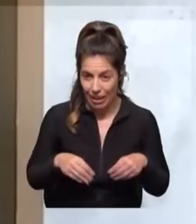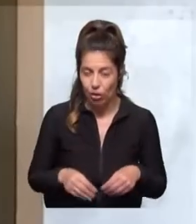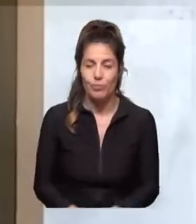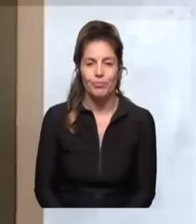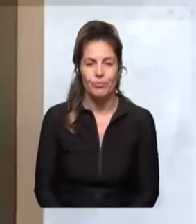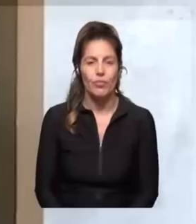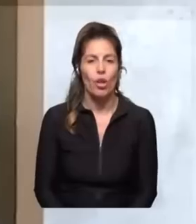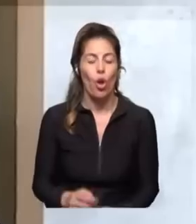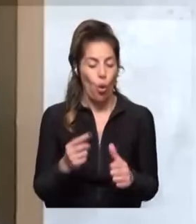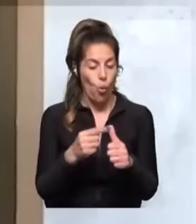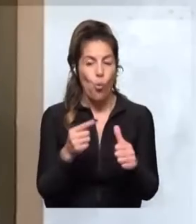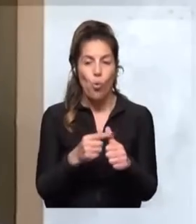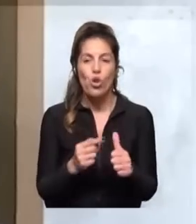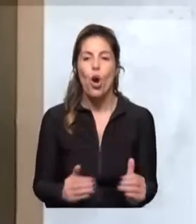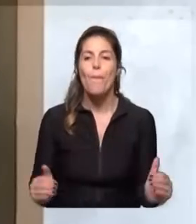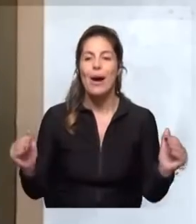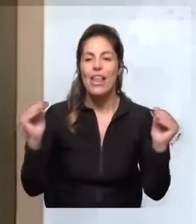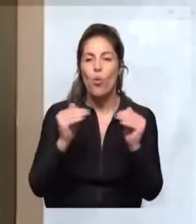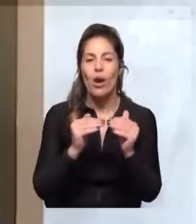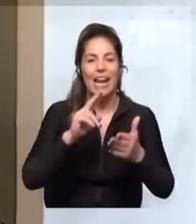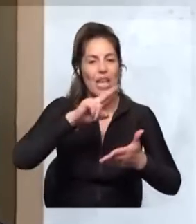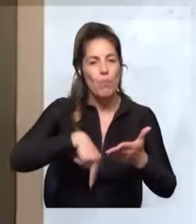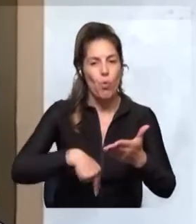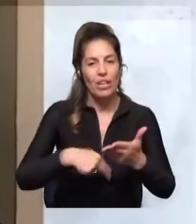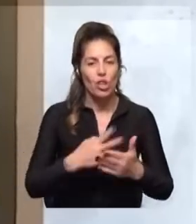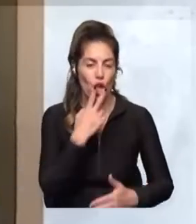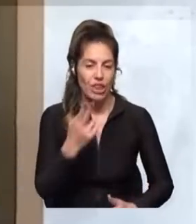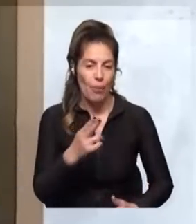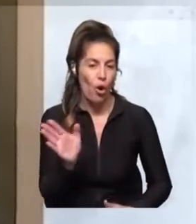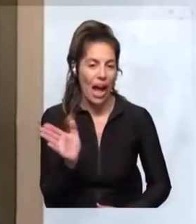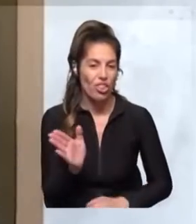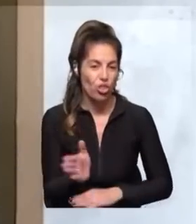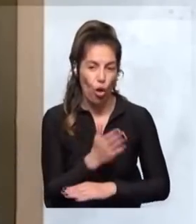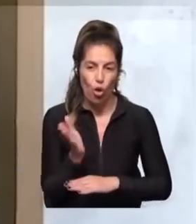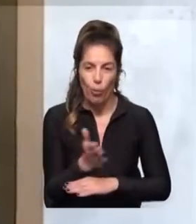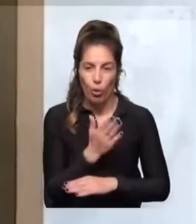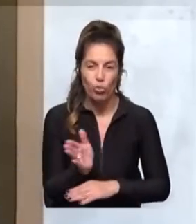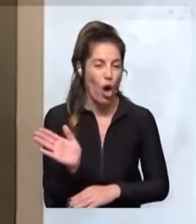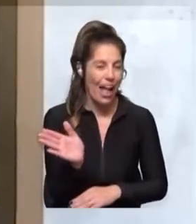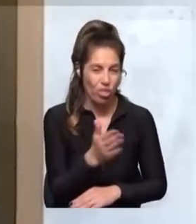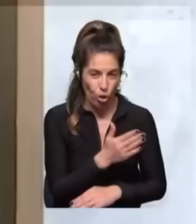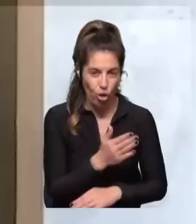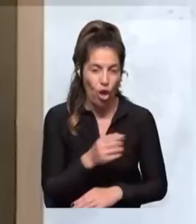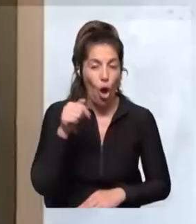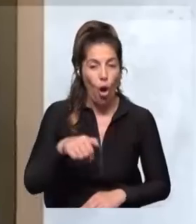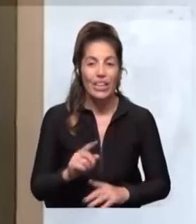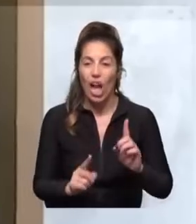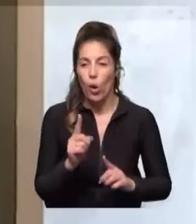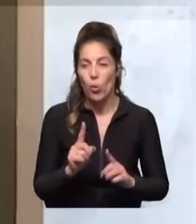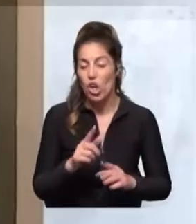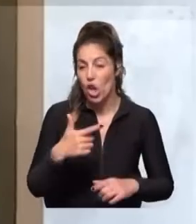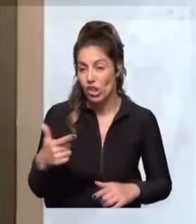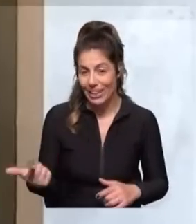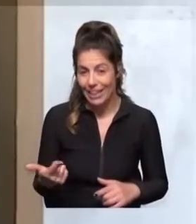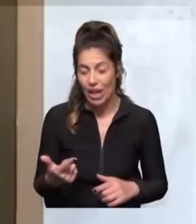uno era para igualar el impuesto de tabaco a todos los productos tabaco que hoy no lo tienen incluso uno de esos productos que es el tabaco calentado